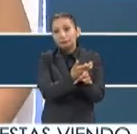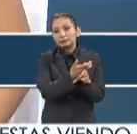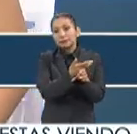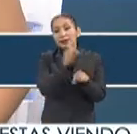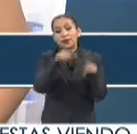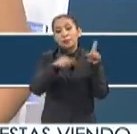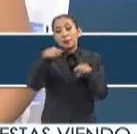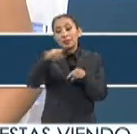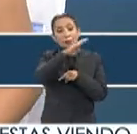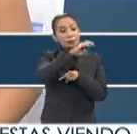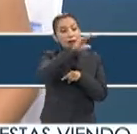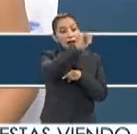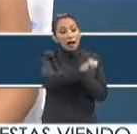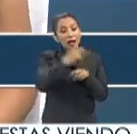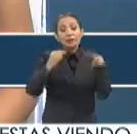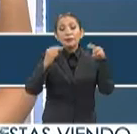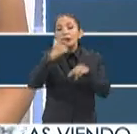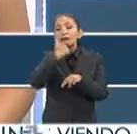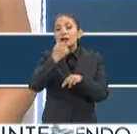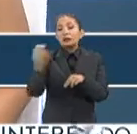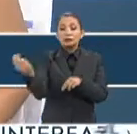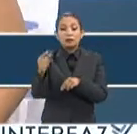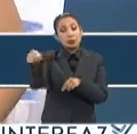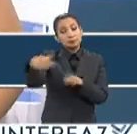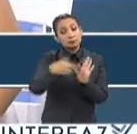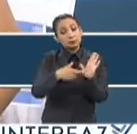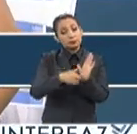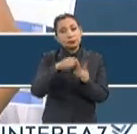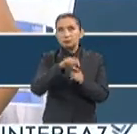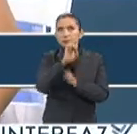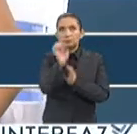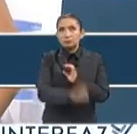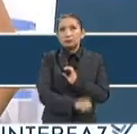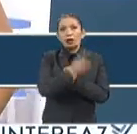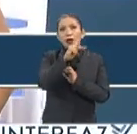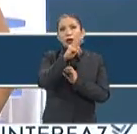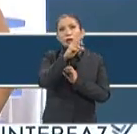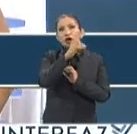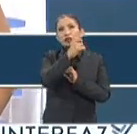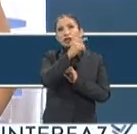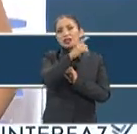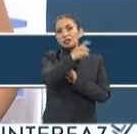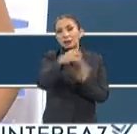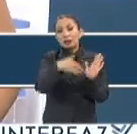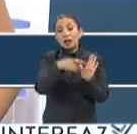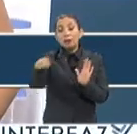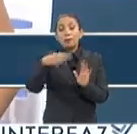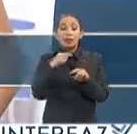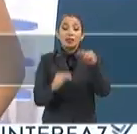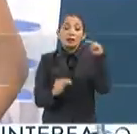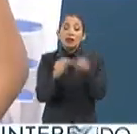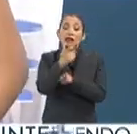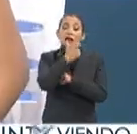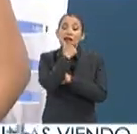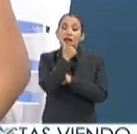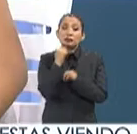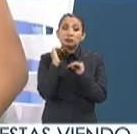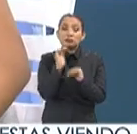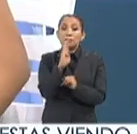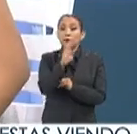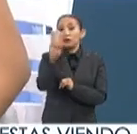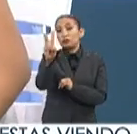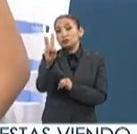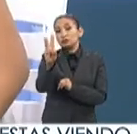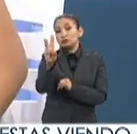es dependiendo la beca el nivel de inglés que ellos te piden. Por ejemplo, en la de Proyecto 100,000, ellos pedían un nivel de inglés mínimo de